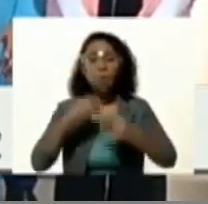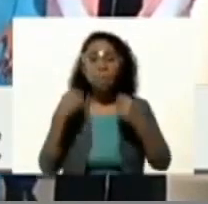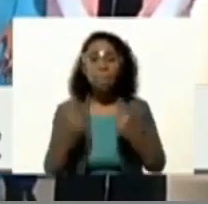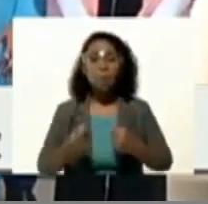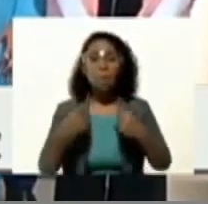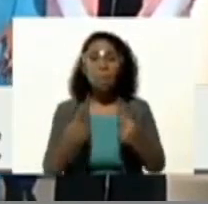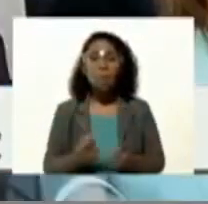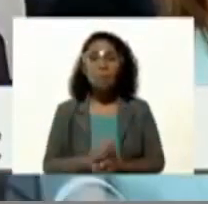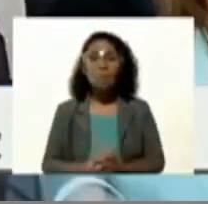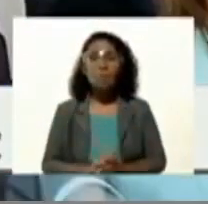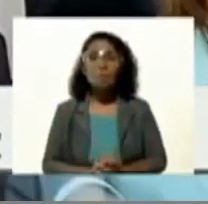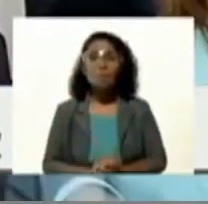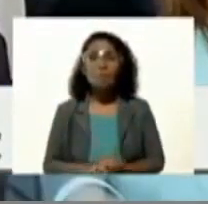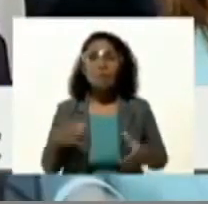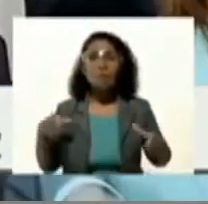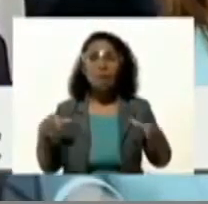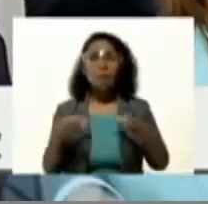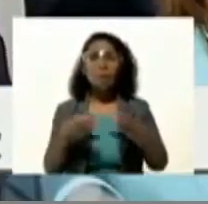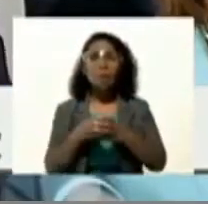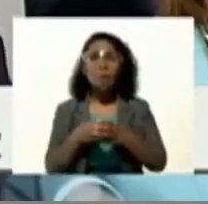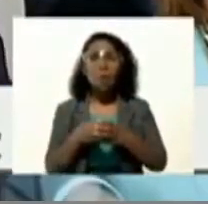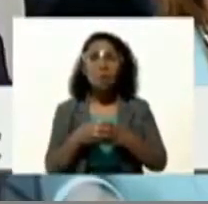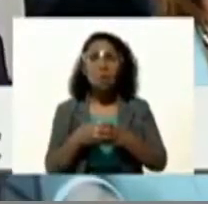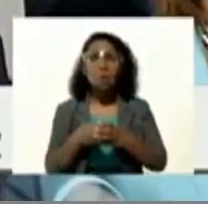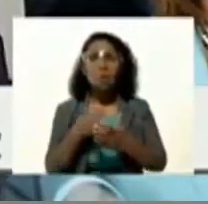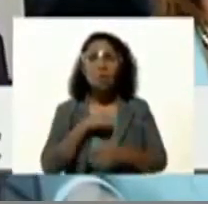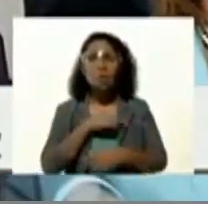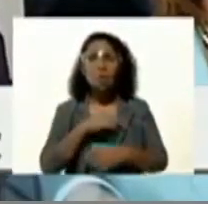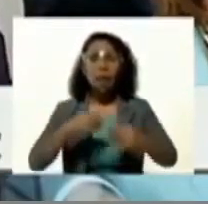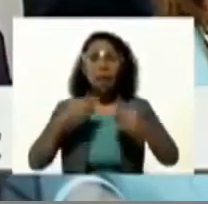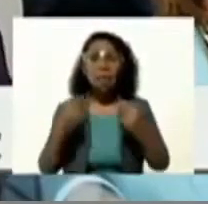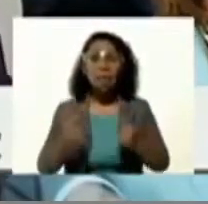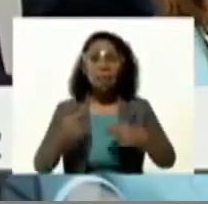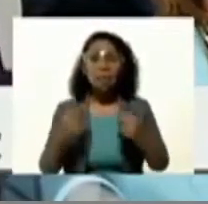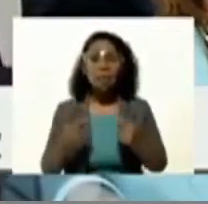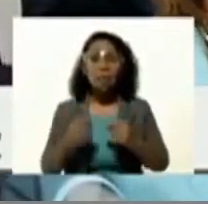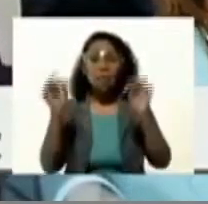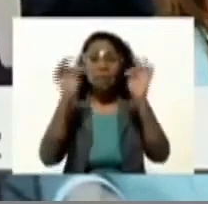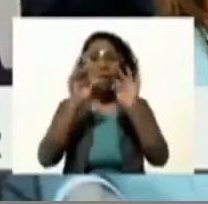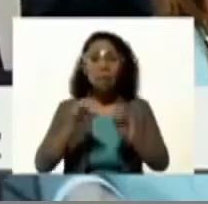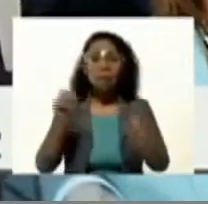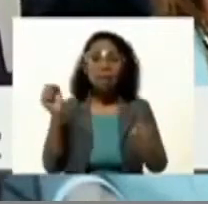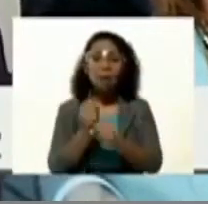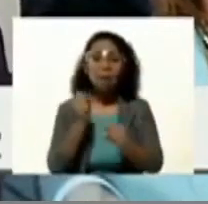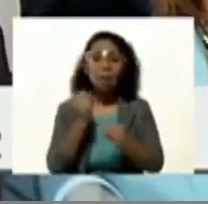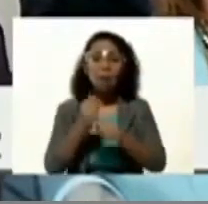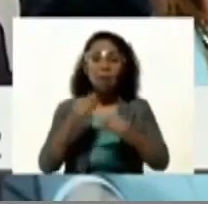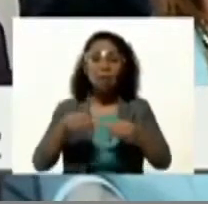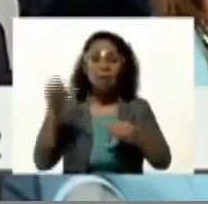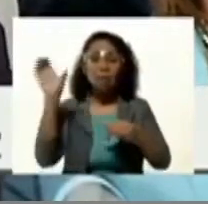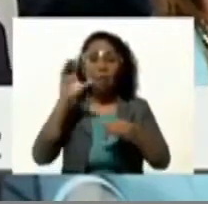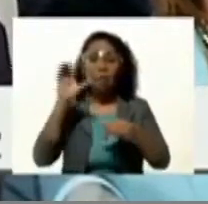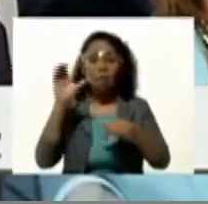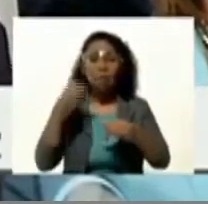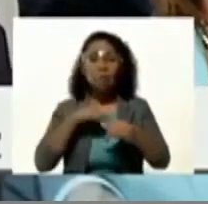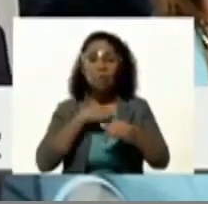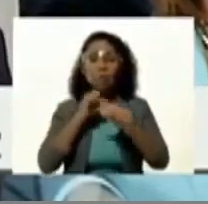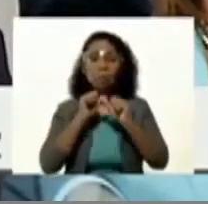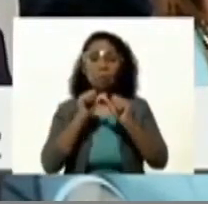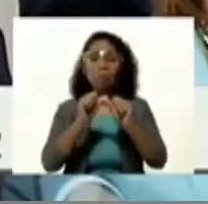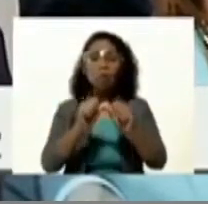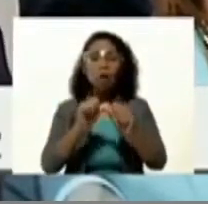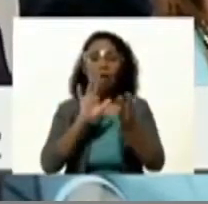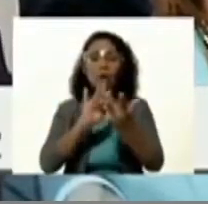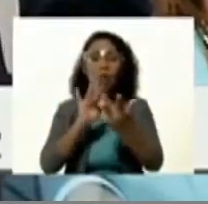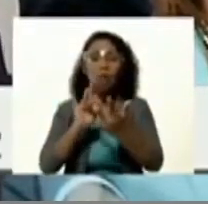activado reuniones, hemos activado vías de trabajo en Caracas y nos hemos mantenido en